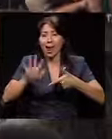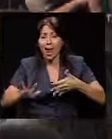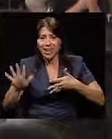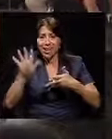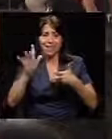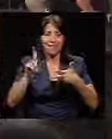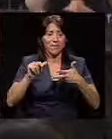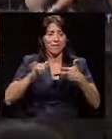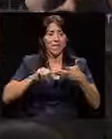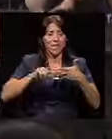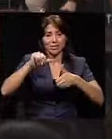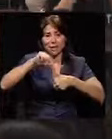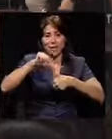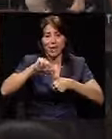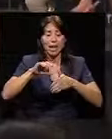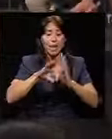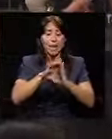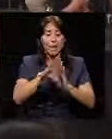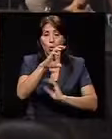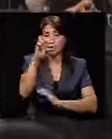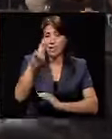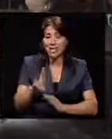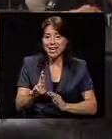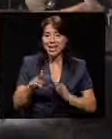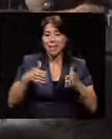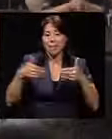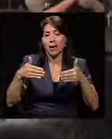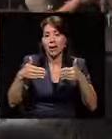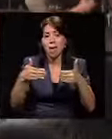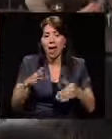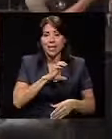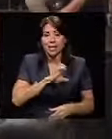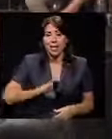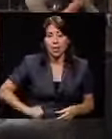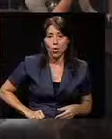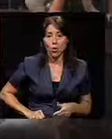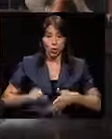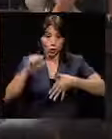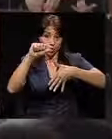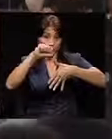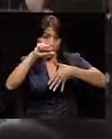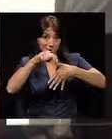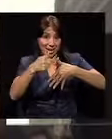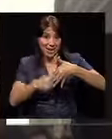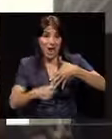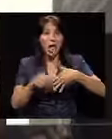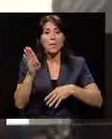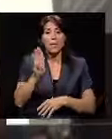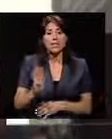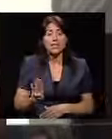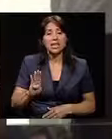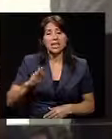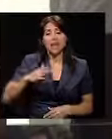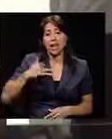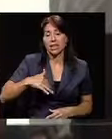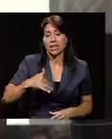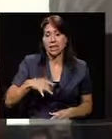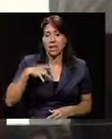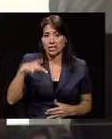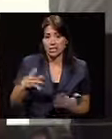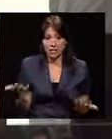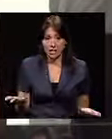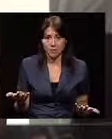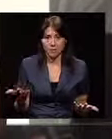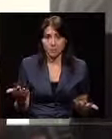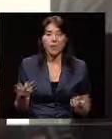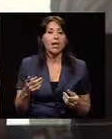Panamá y El Salvador, y en Sudamérica, como en Brasil, Argentina y Chile. Así